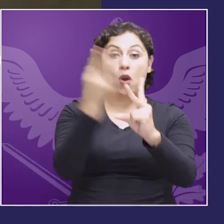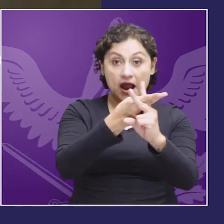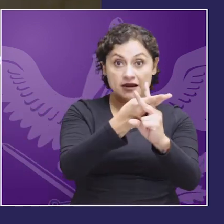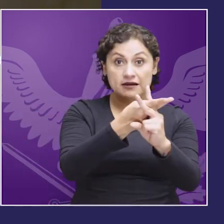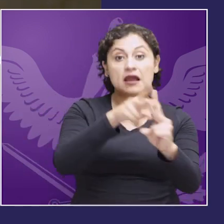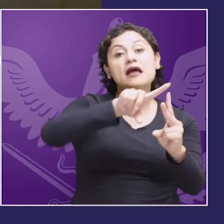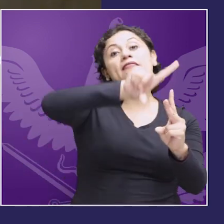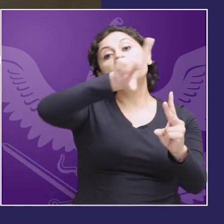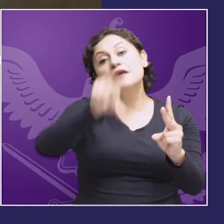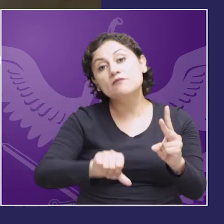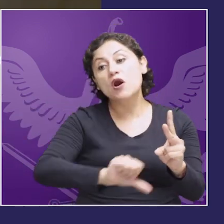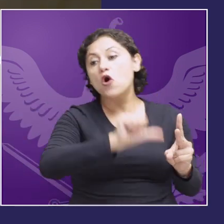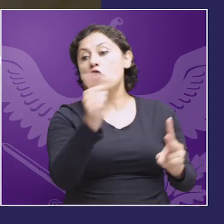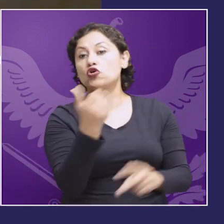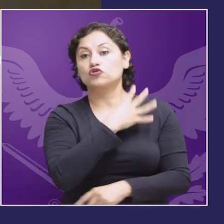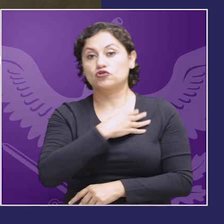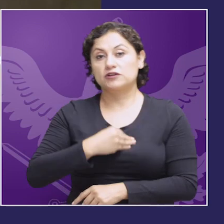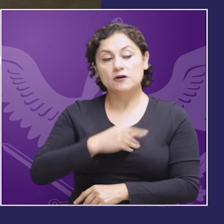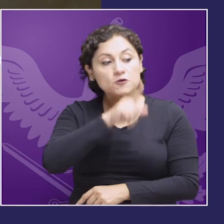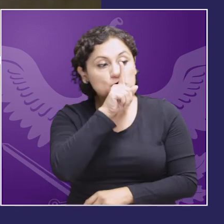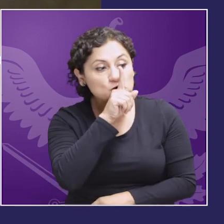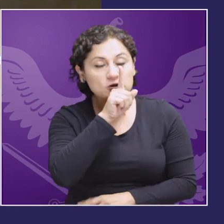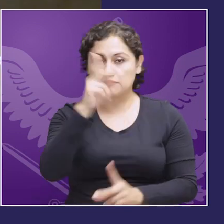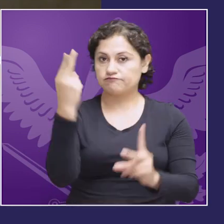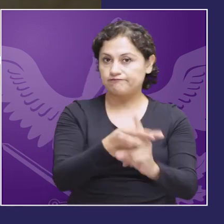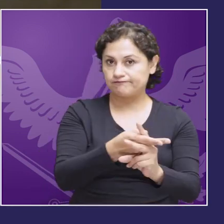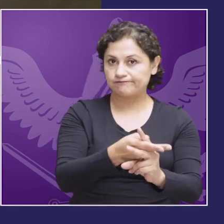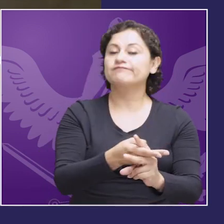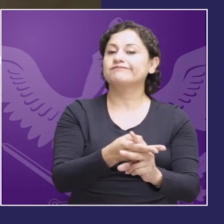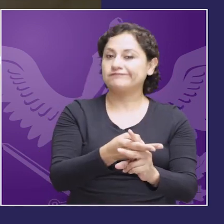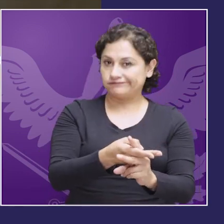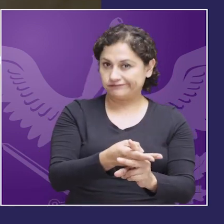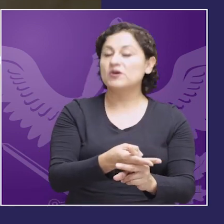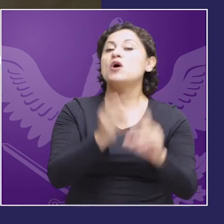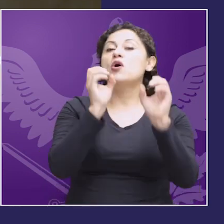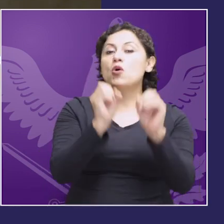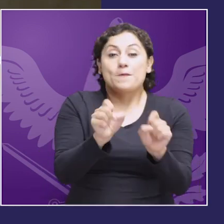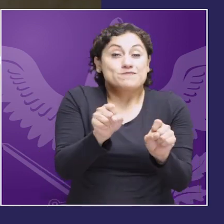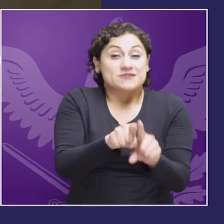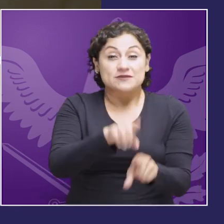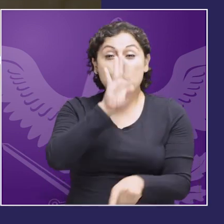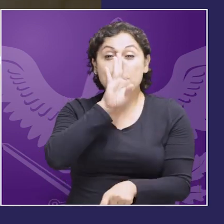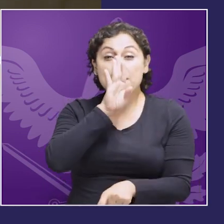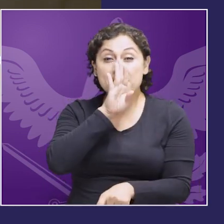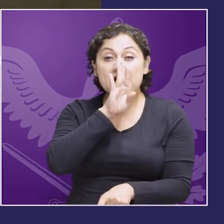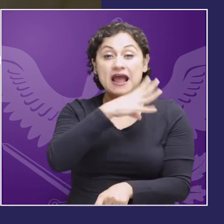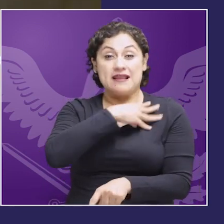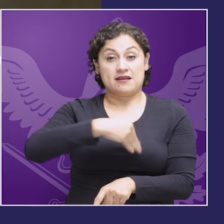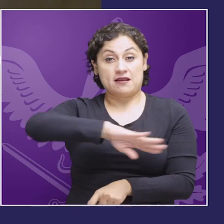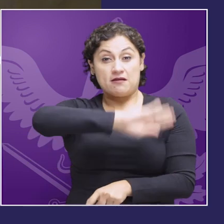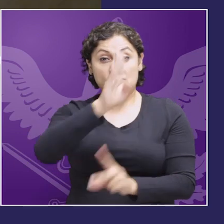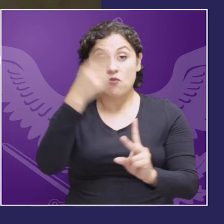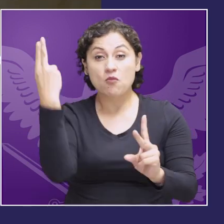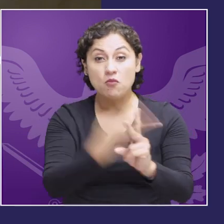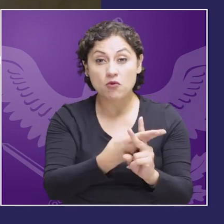en los procesos, no se garantiza. Existen muchos casos en que después del feminicidio se ha asesinado a otros hijos